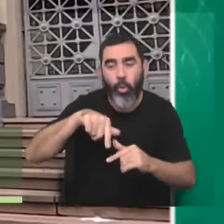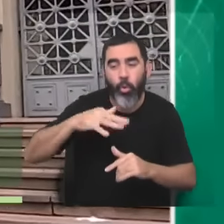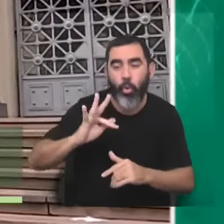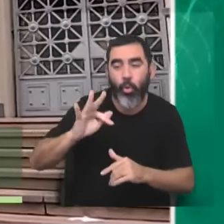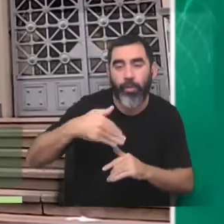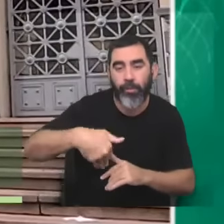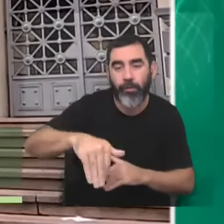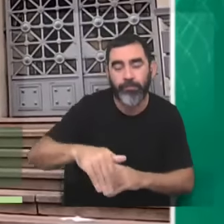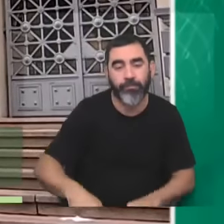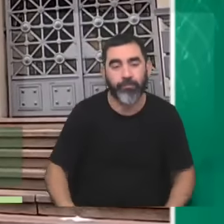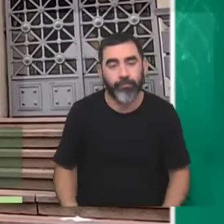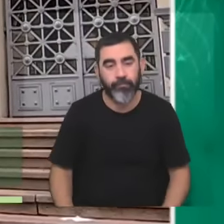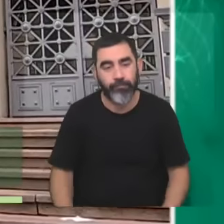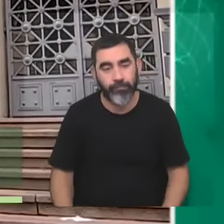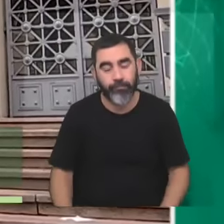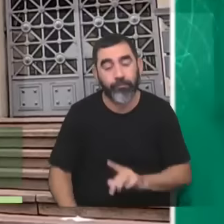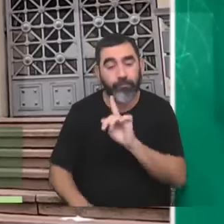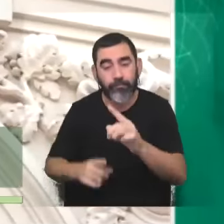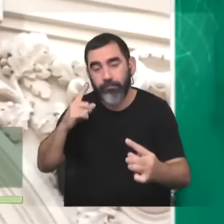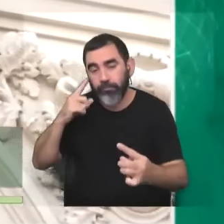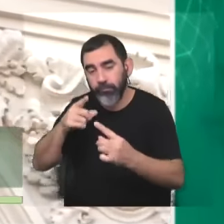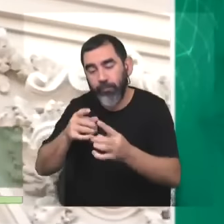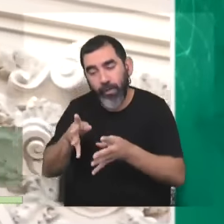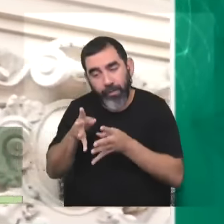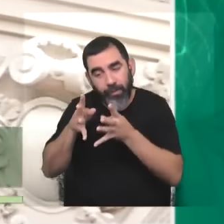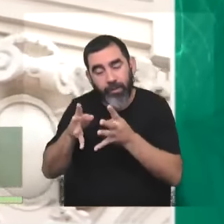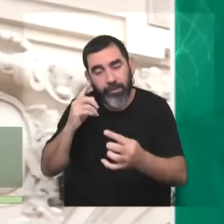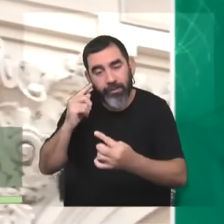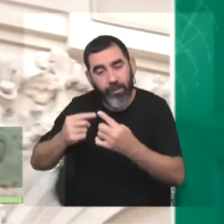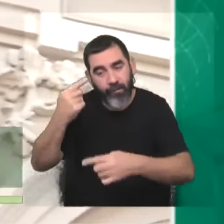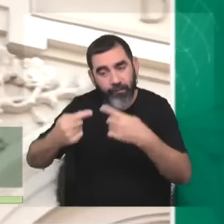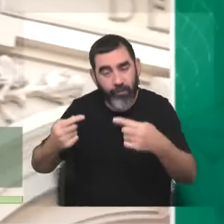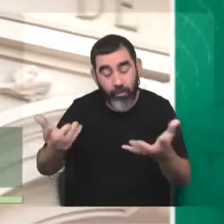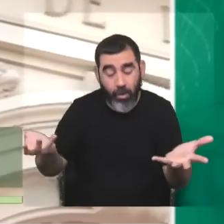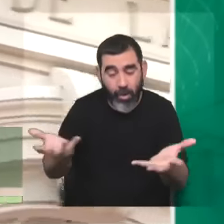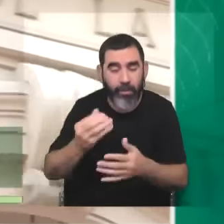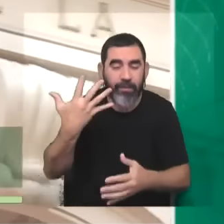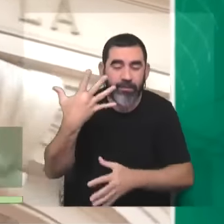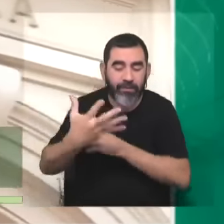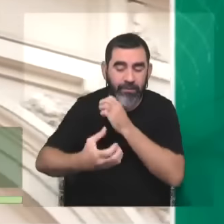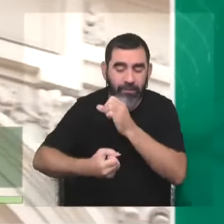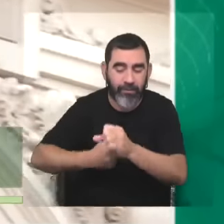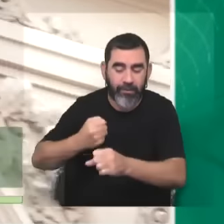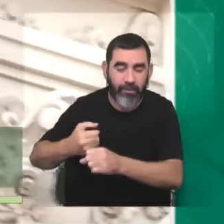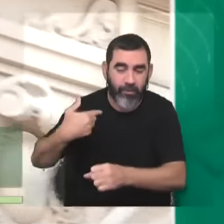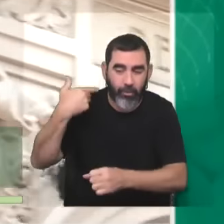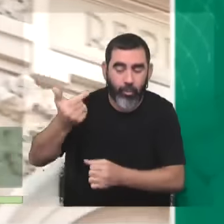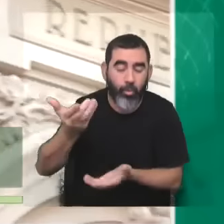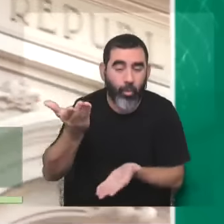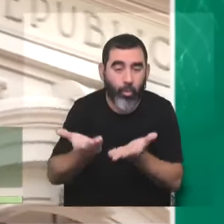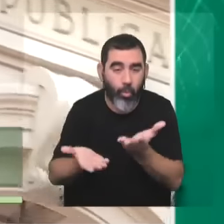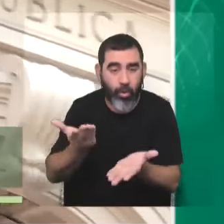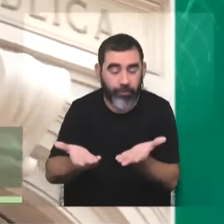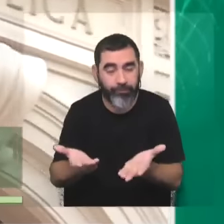eh fuimos trabajando algunas metas y desafíos y objetivos que ya hoy 5 años después en un balance que podemos hacer y que de